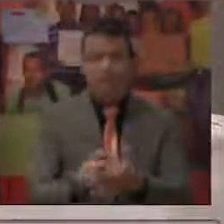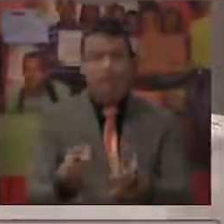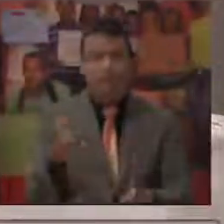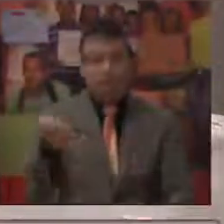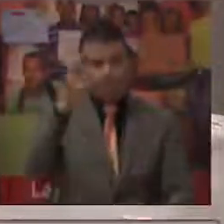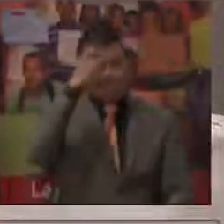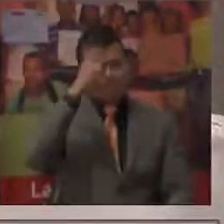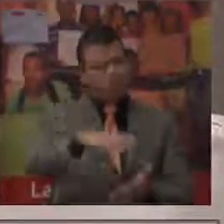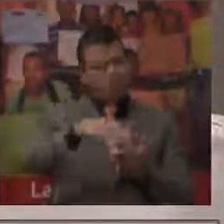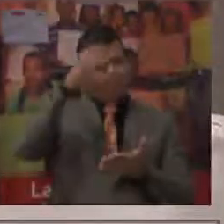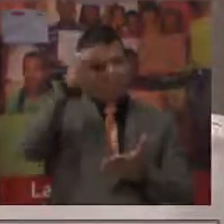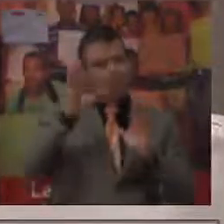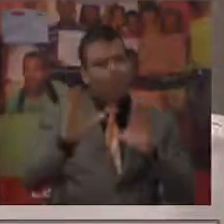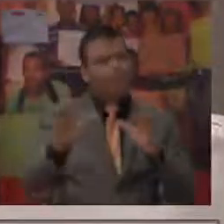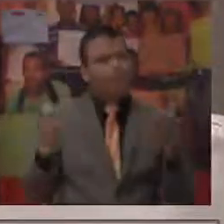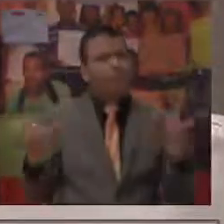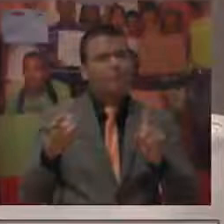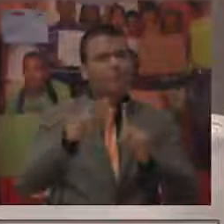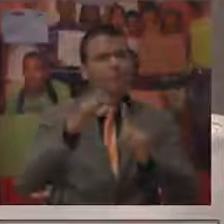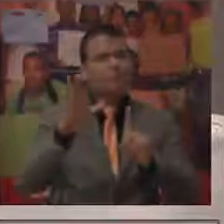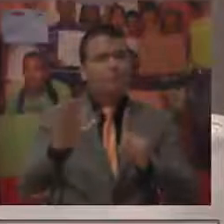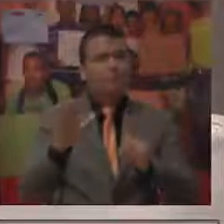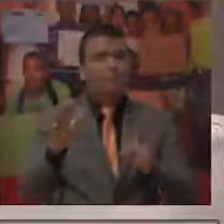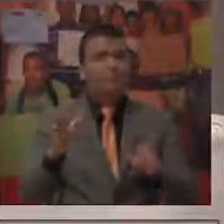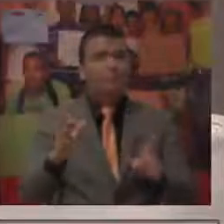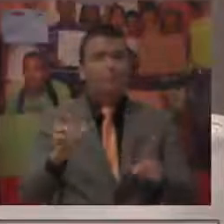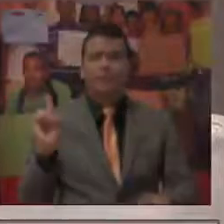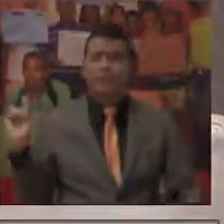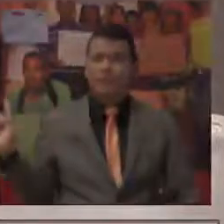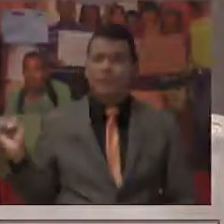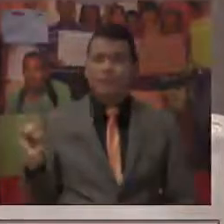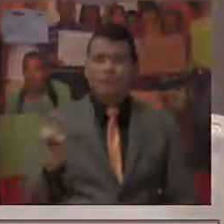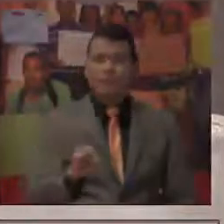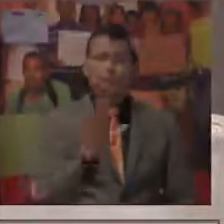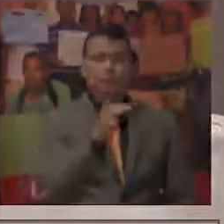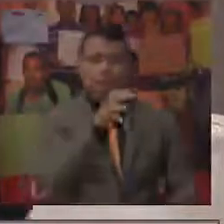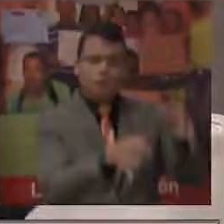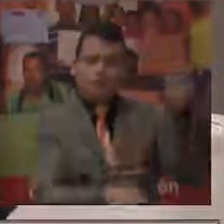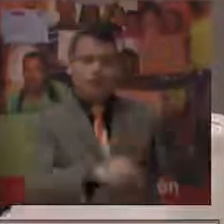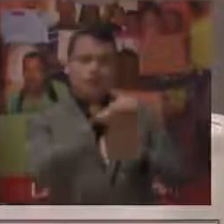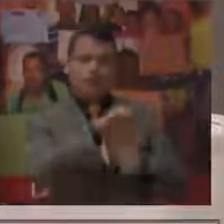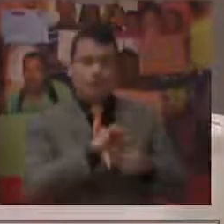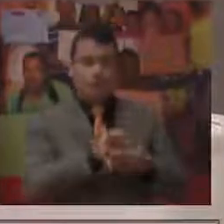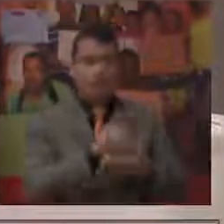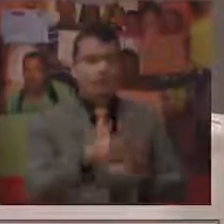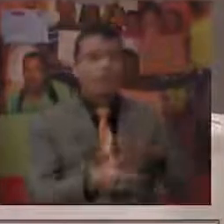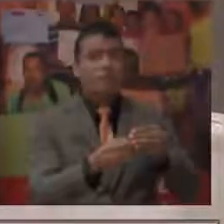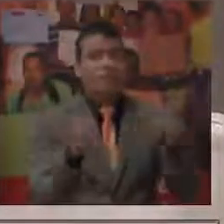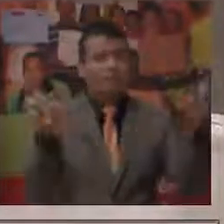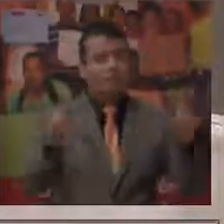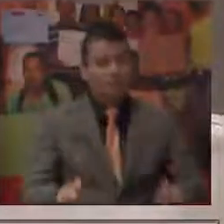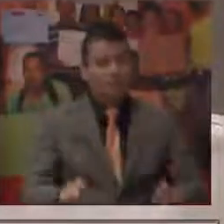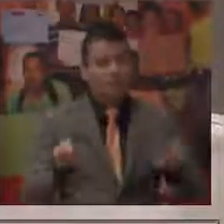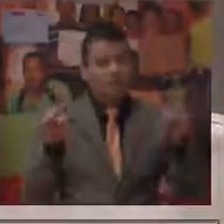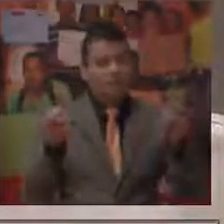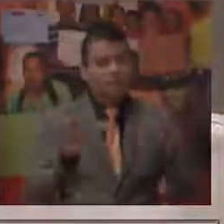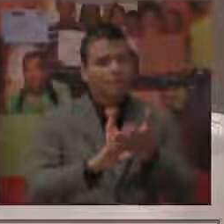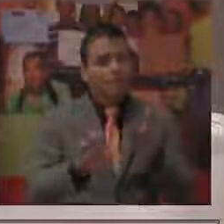lección, a través de todos estos años de justicia transicional y en el marco también de la